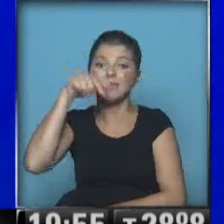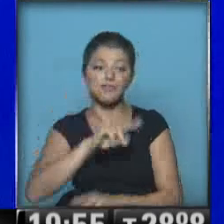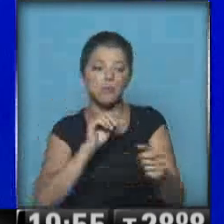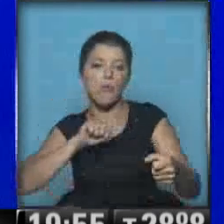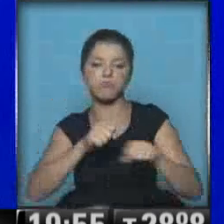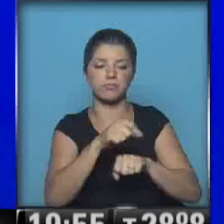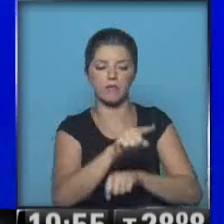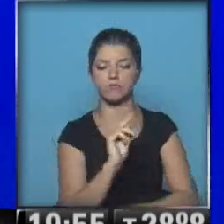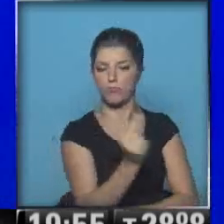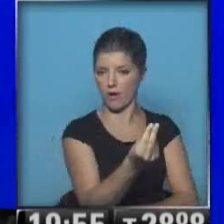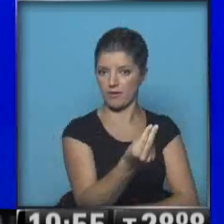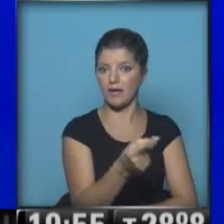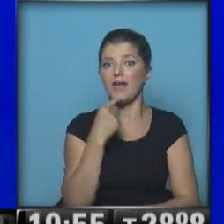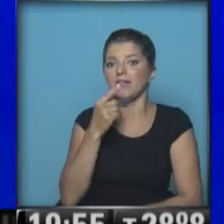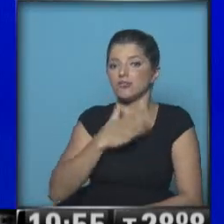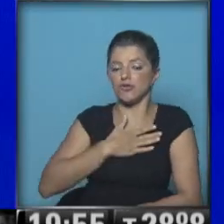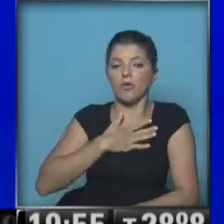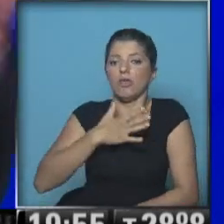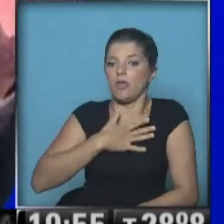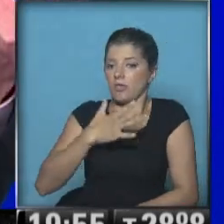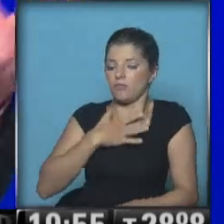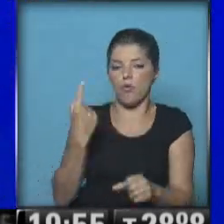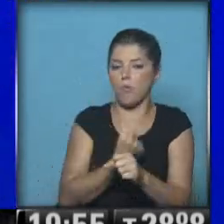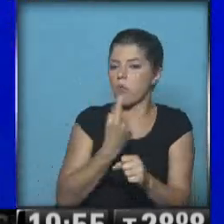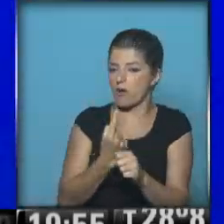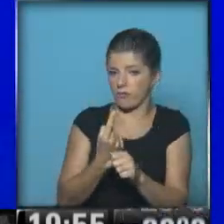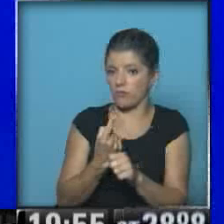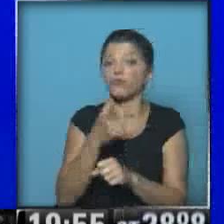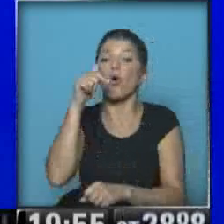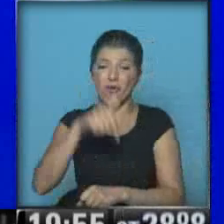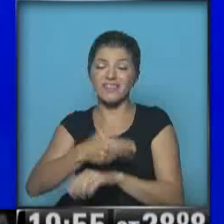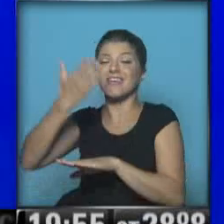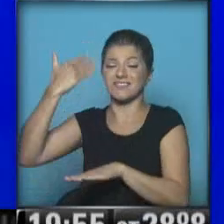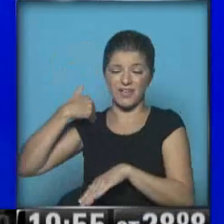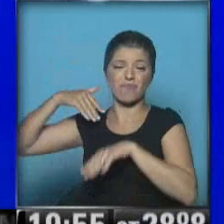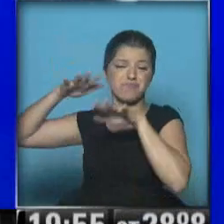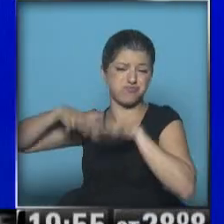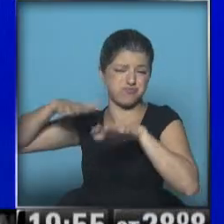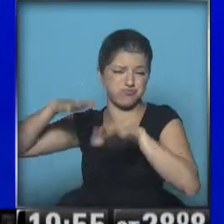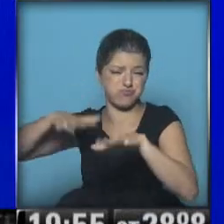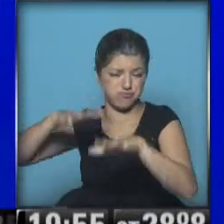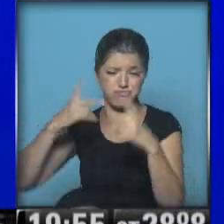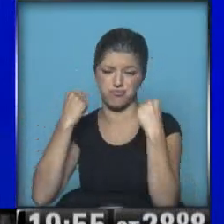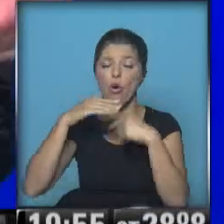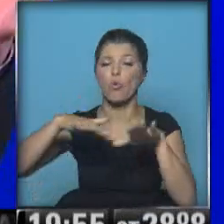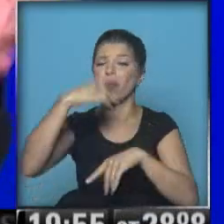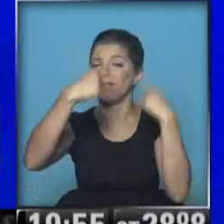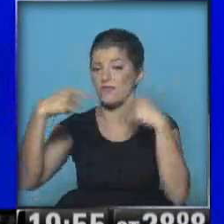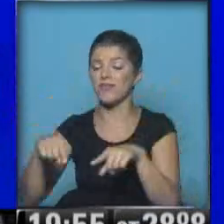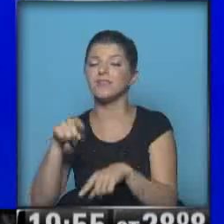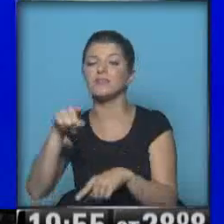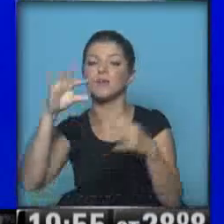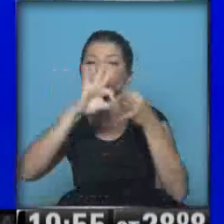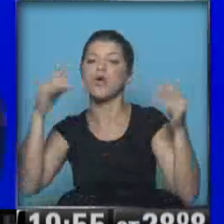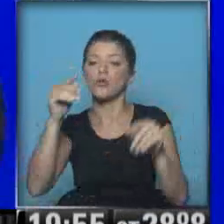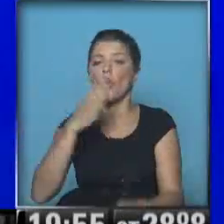matando. Él dice en un momento, no puedo respirar. Ayer hubo manifestaciones justamente en varias ciudades de Estados Unidos donde la consigna era, no